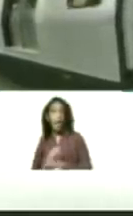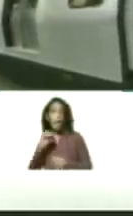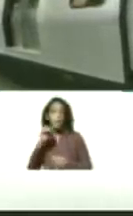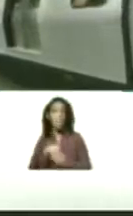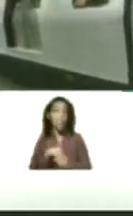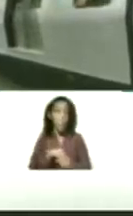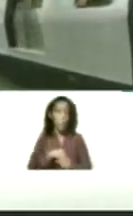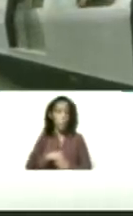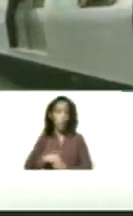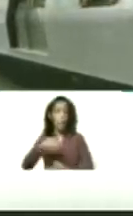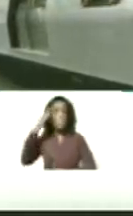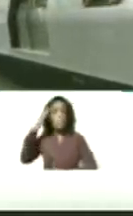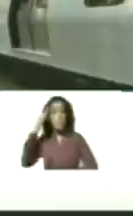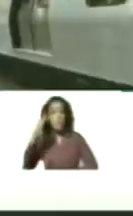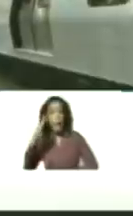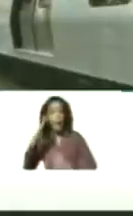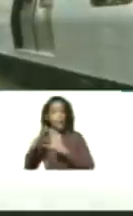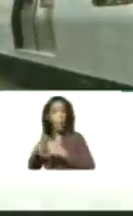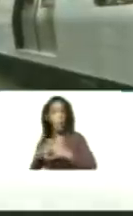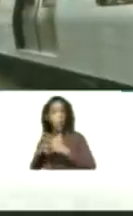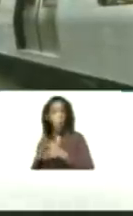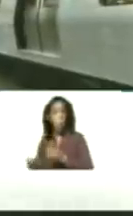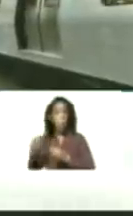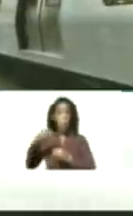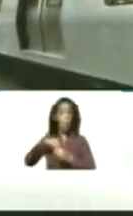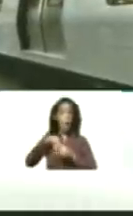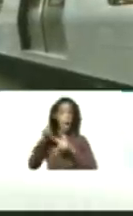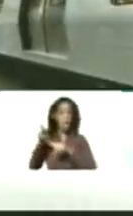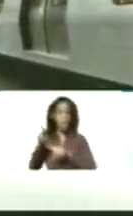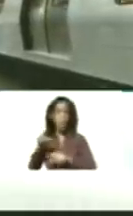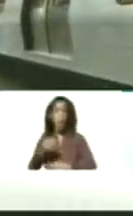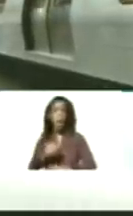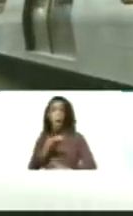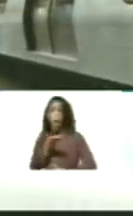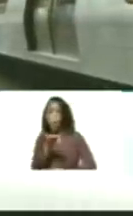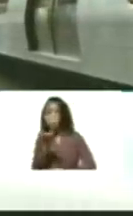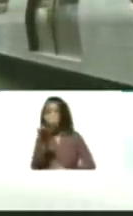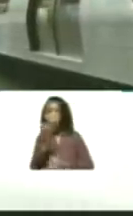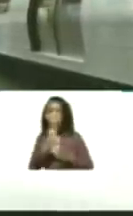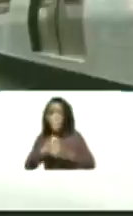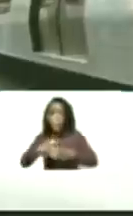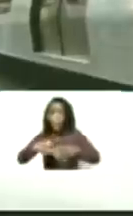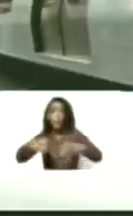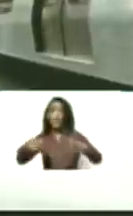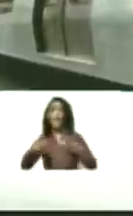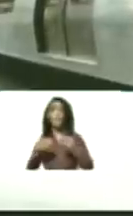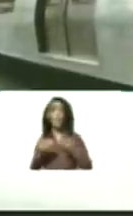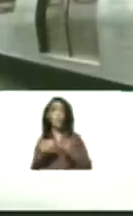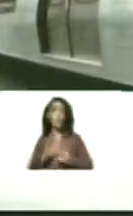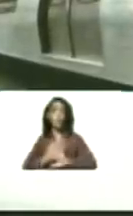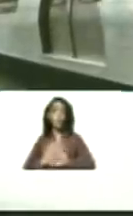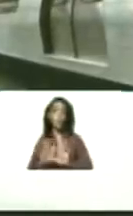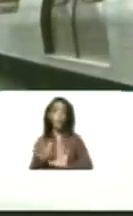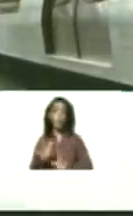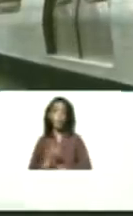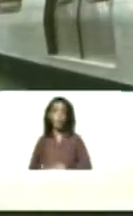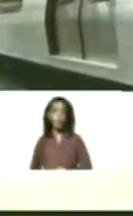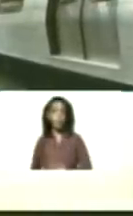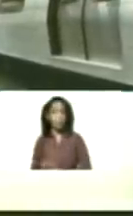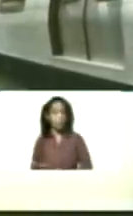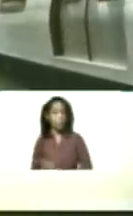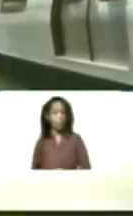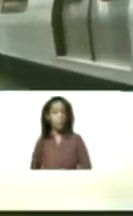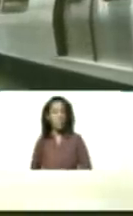ejército gringo, como que eso fuera sopla y hace botella, padrino. ¿Ah?